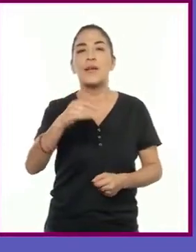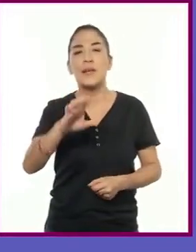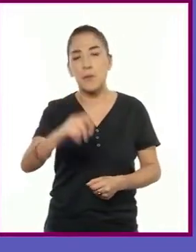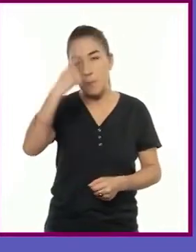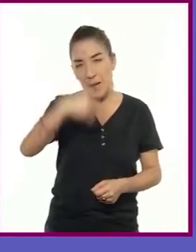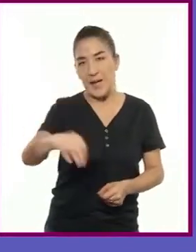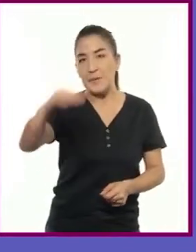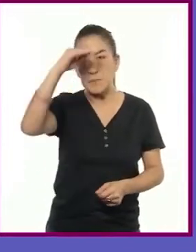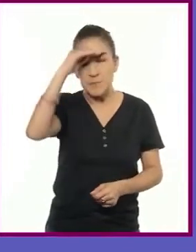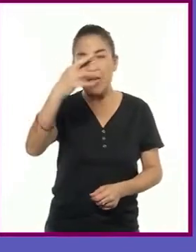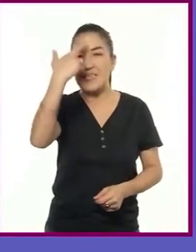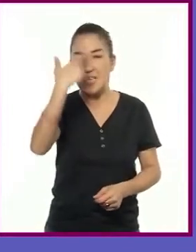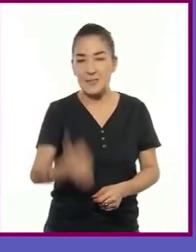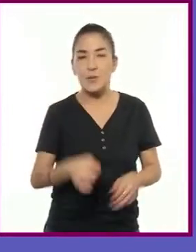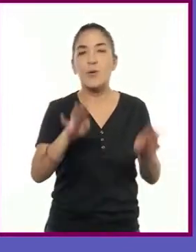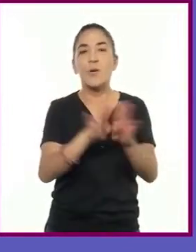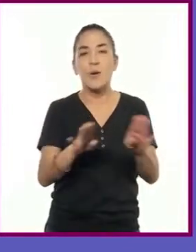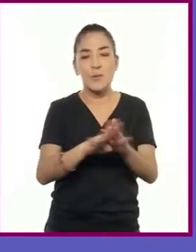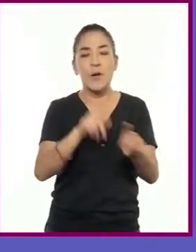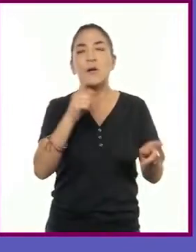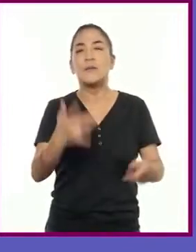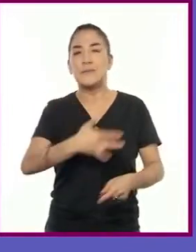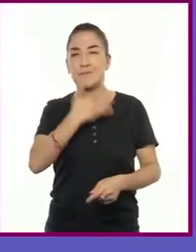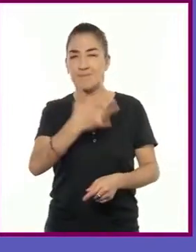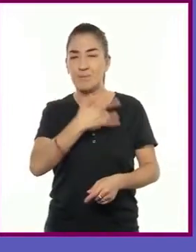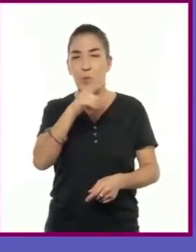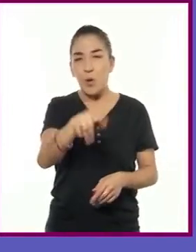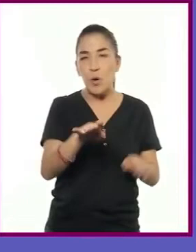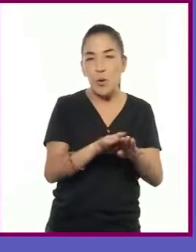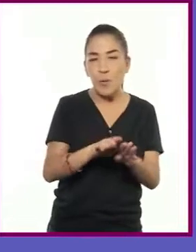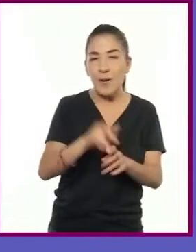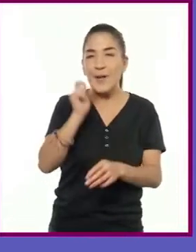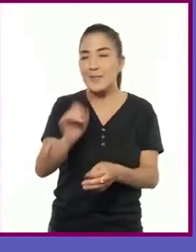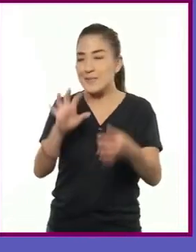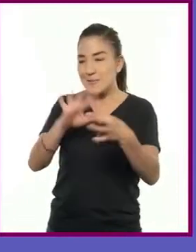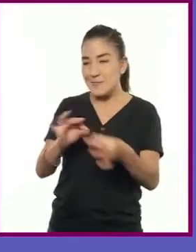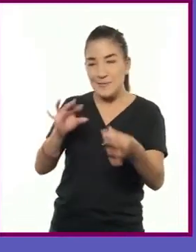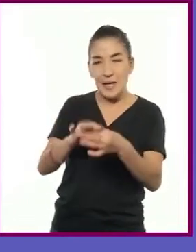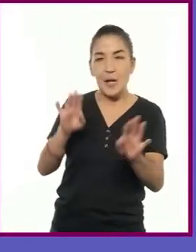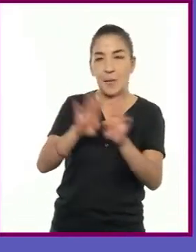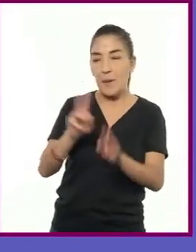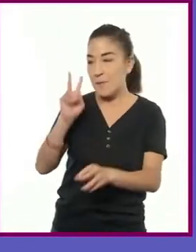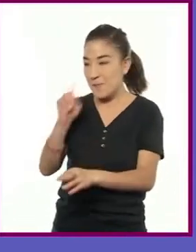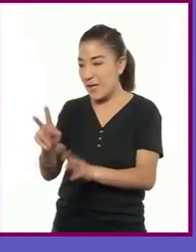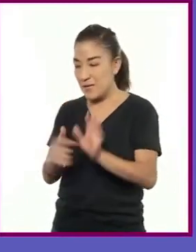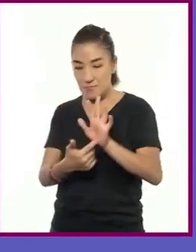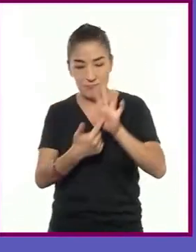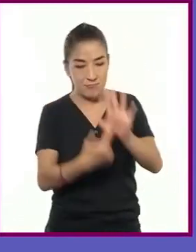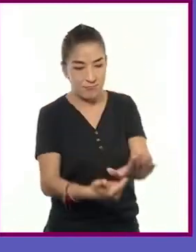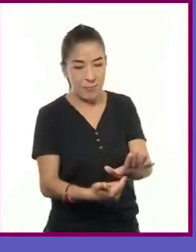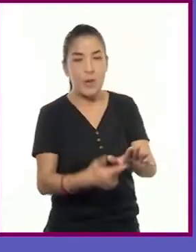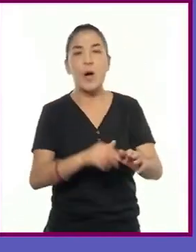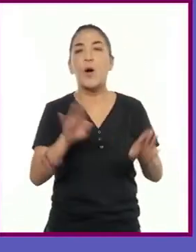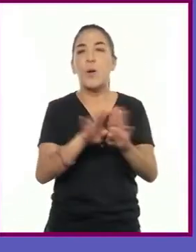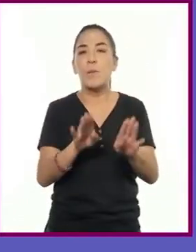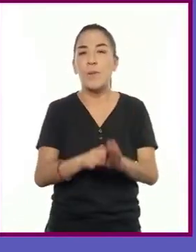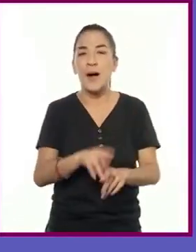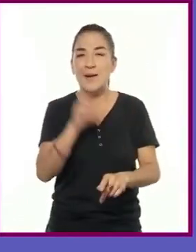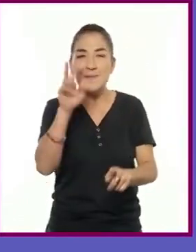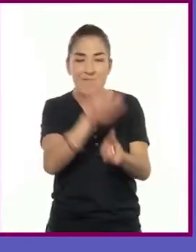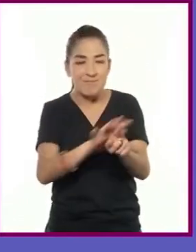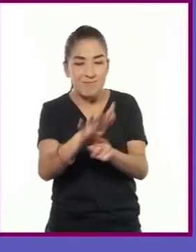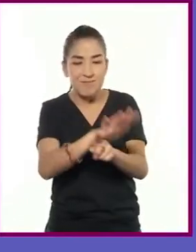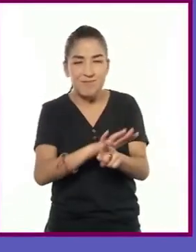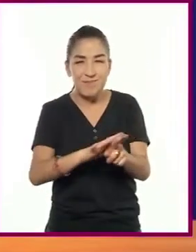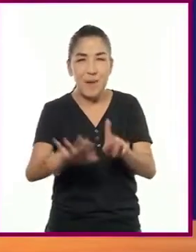razonamiento. Poseen capacidad persuasiva, pues intentan demostrar, convencer, cambiar